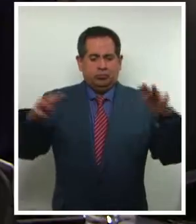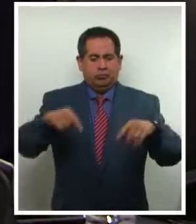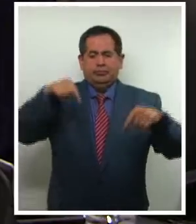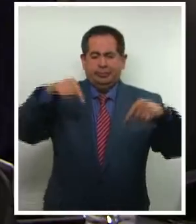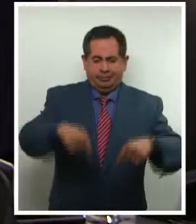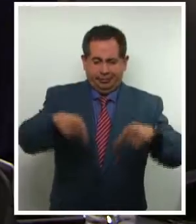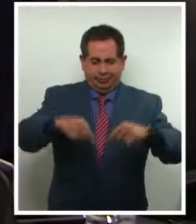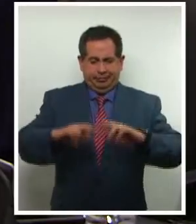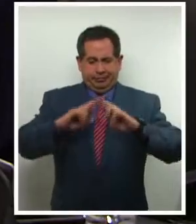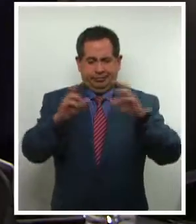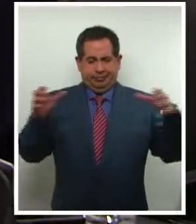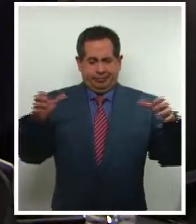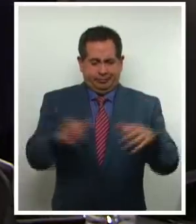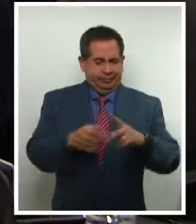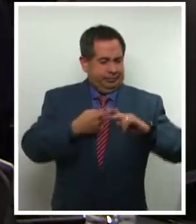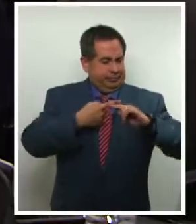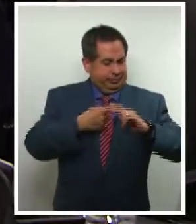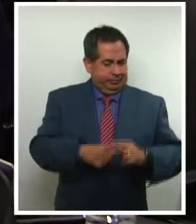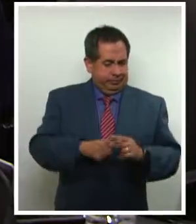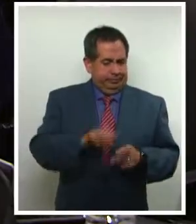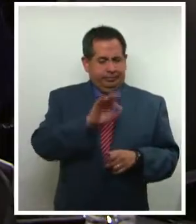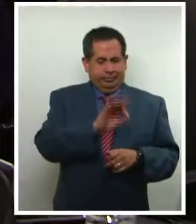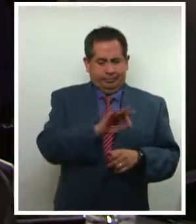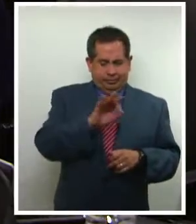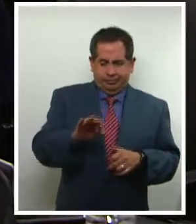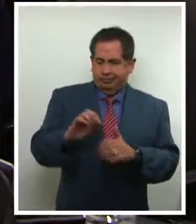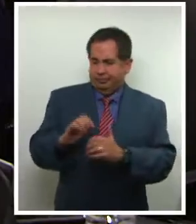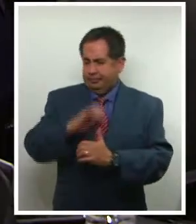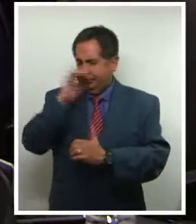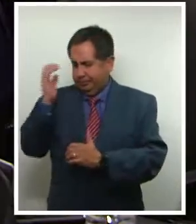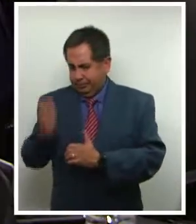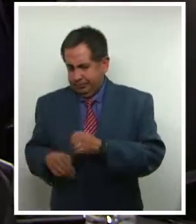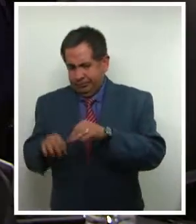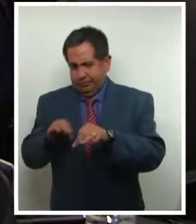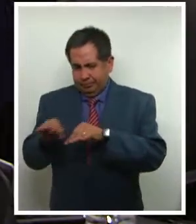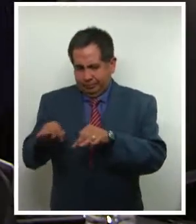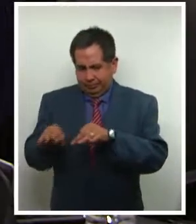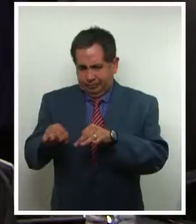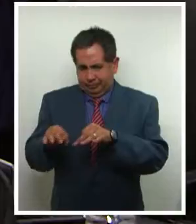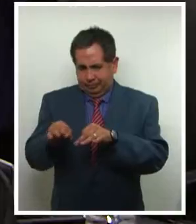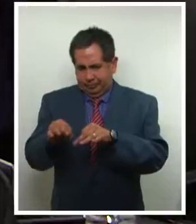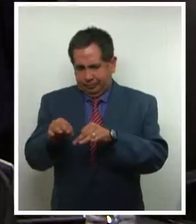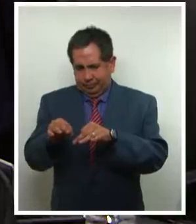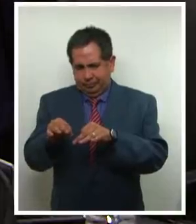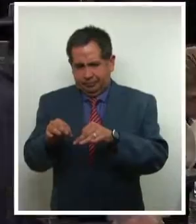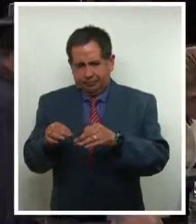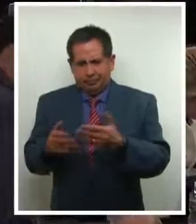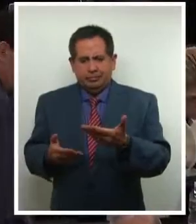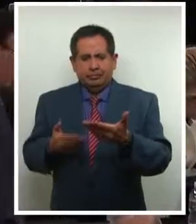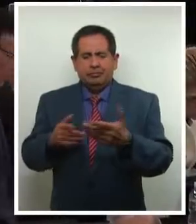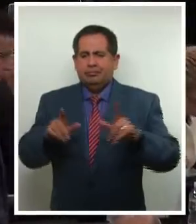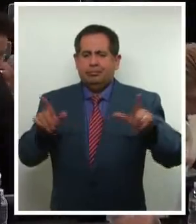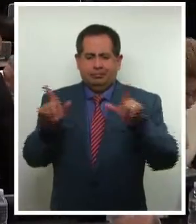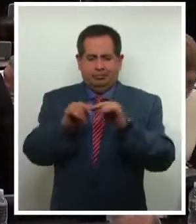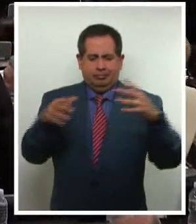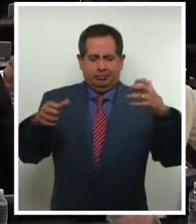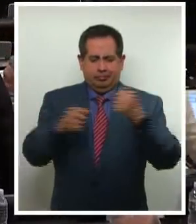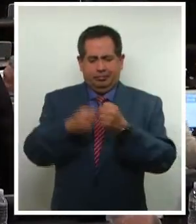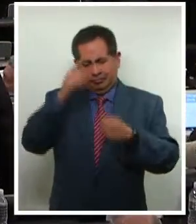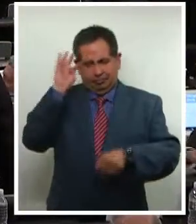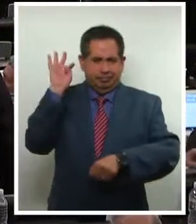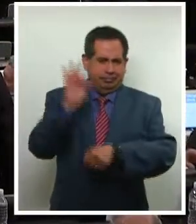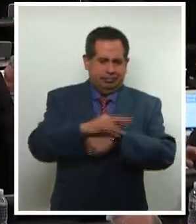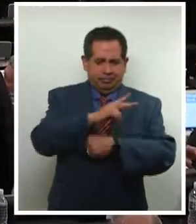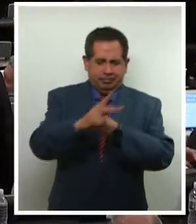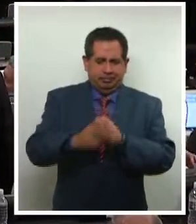reunidos, iniciados en una fecha y concluyendo sus trabajos en otra fecha, concluyen para el bien del